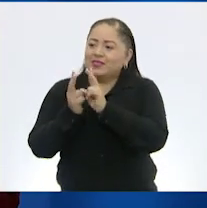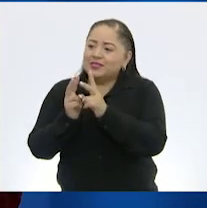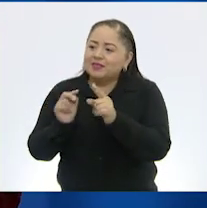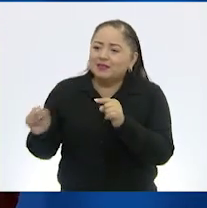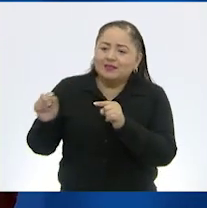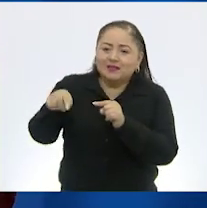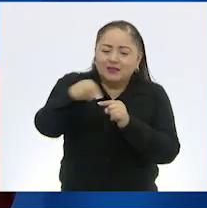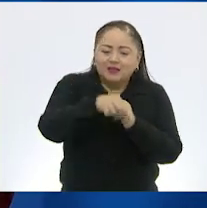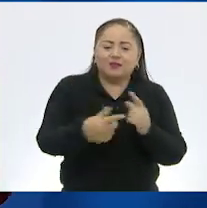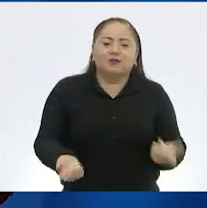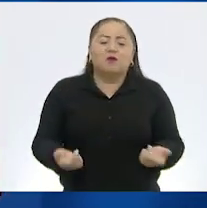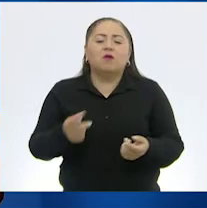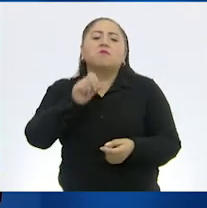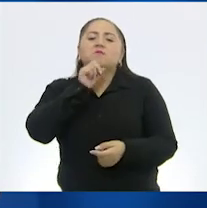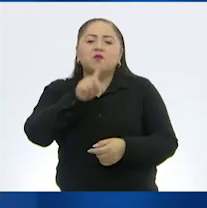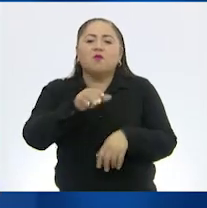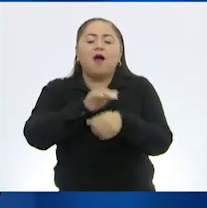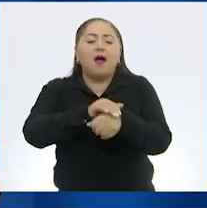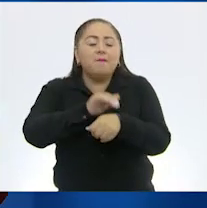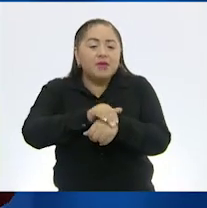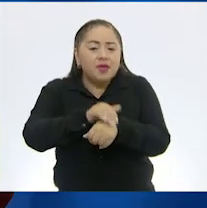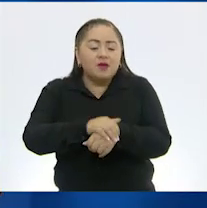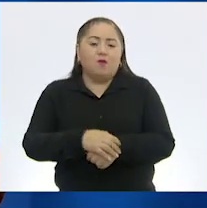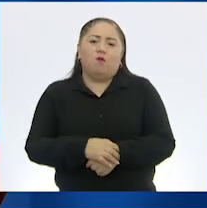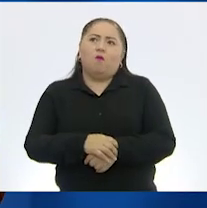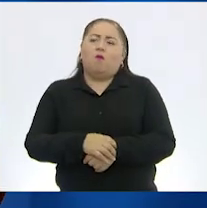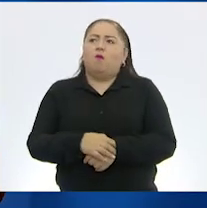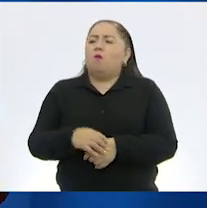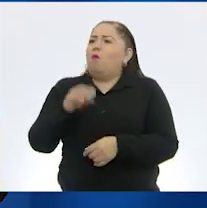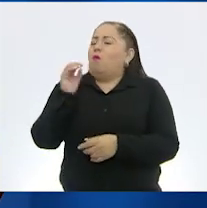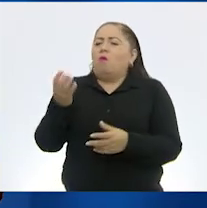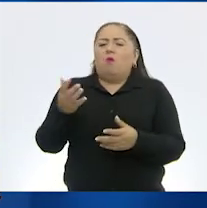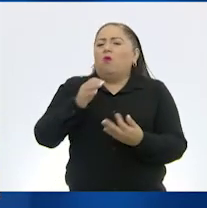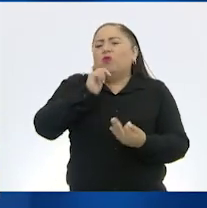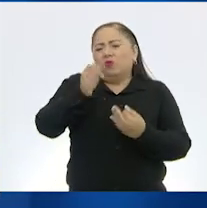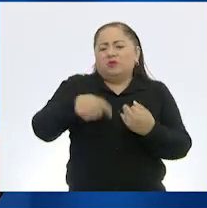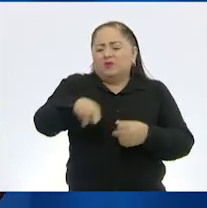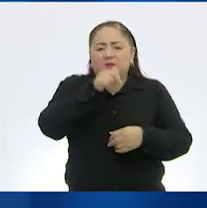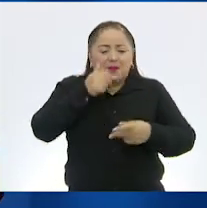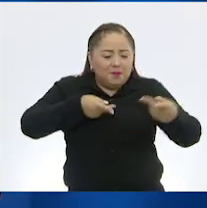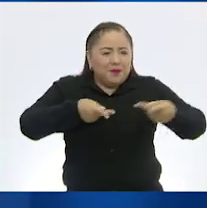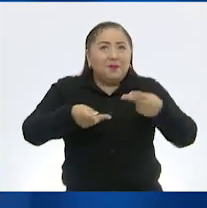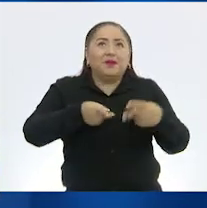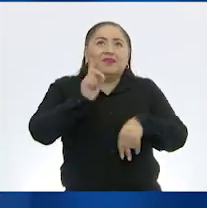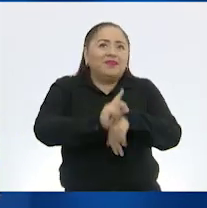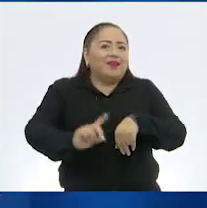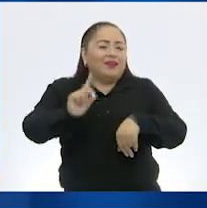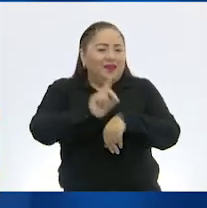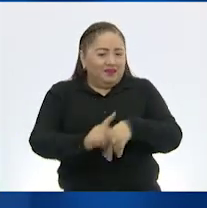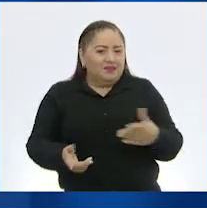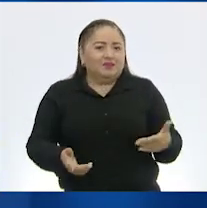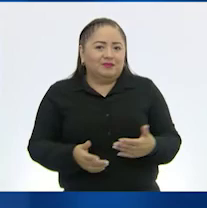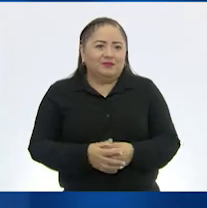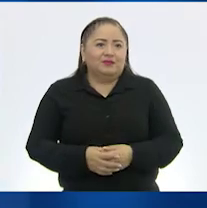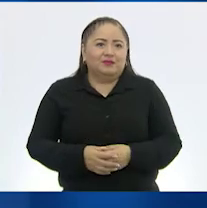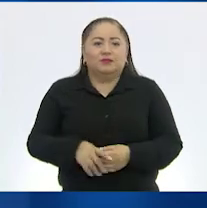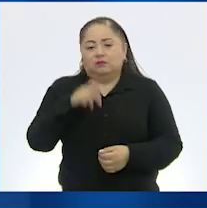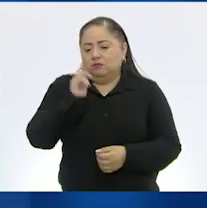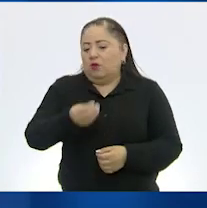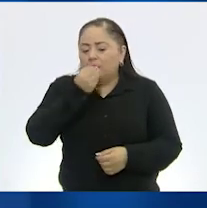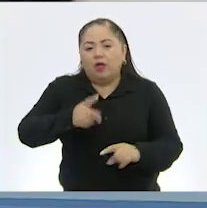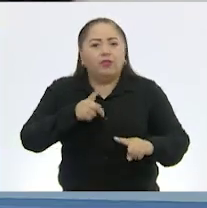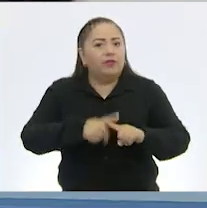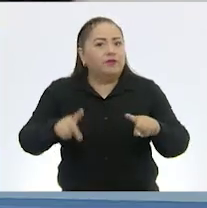vecinos, incluso amigos o, bueno, todo lo que preparamos en el día a día. Son platillos